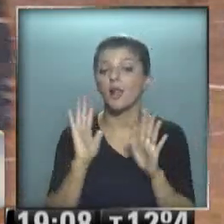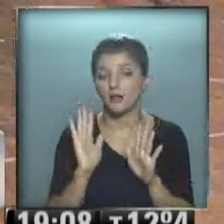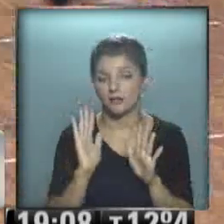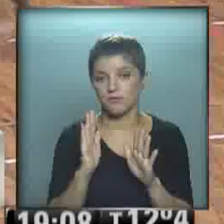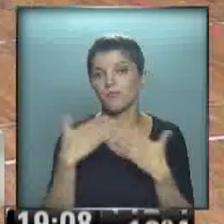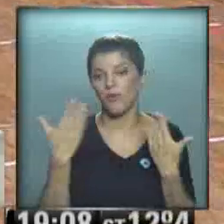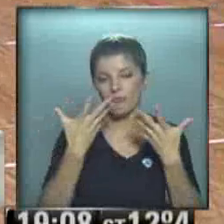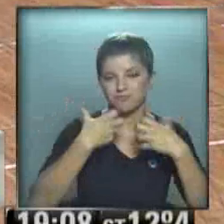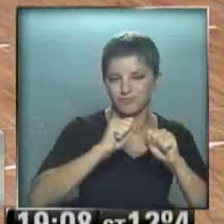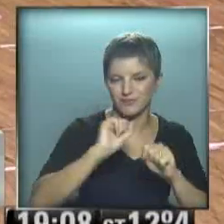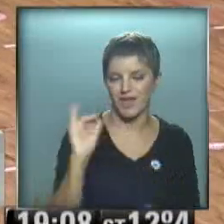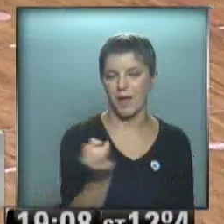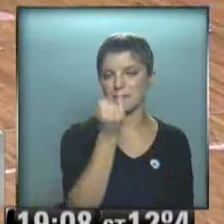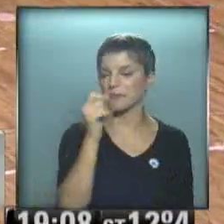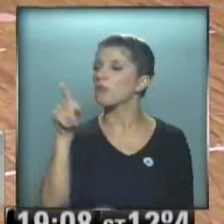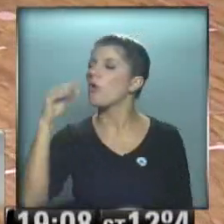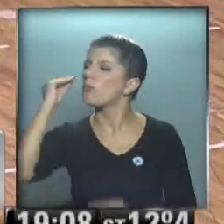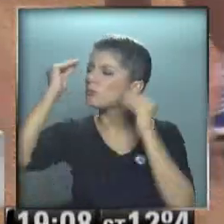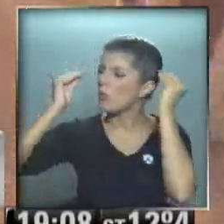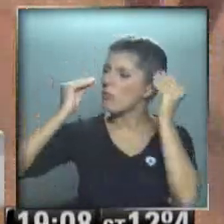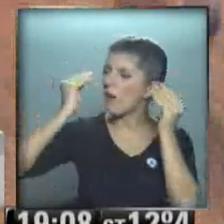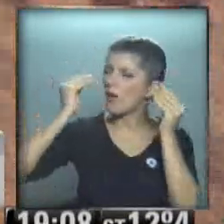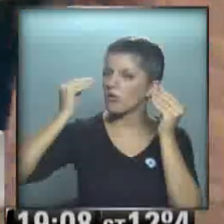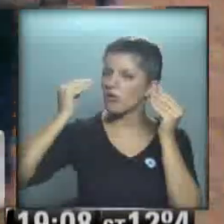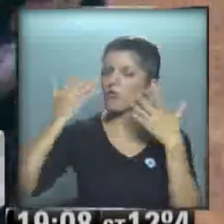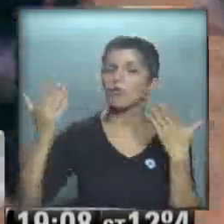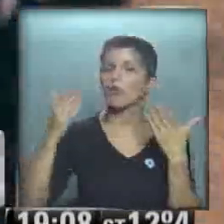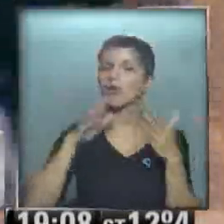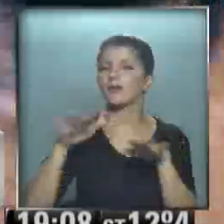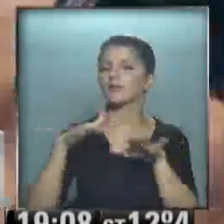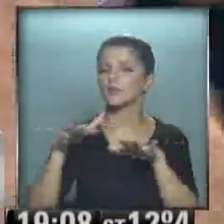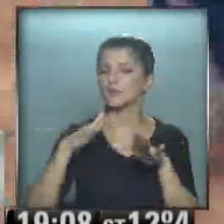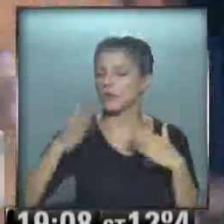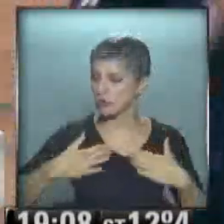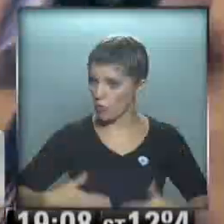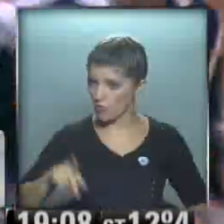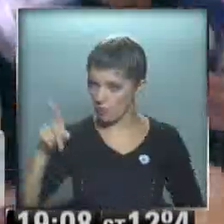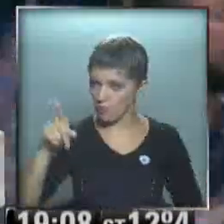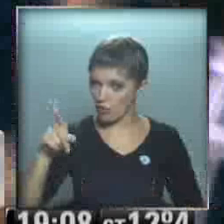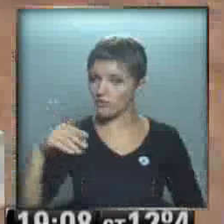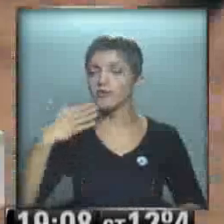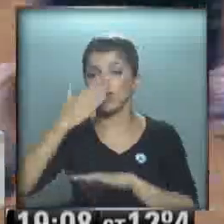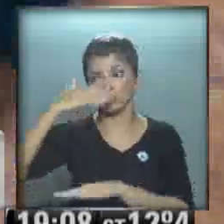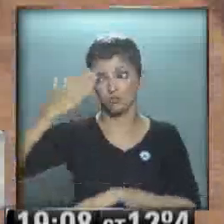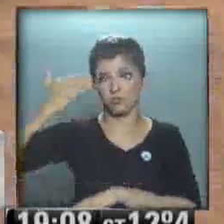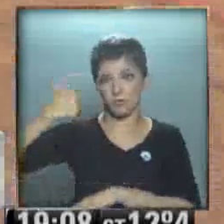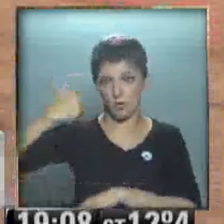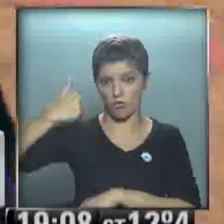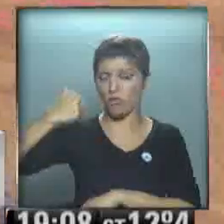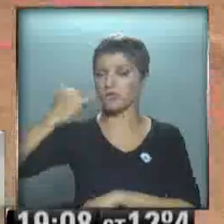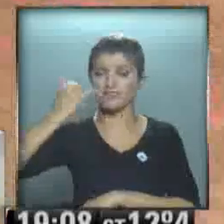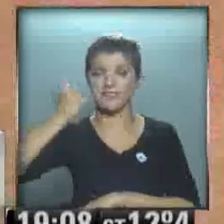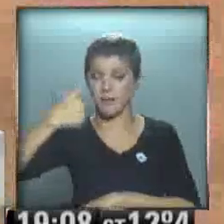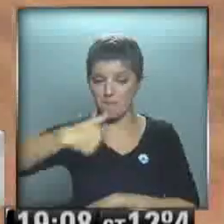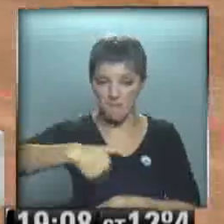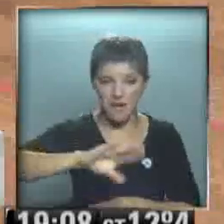ojalá se nos dé lo que pretendemos. ¿Te generó preocupación, Leo, el hecho de los rendimientos que venías teniendo y los últimos en particular, cuando ya llega